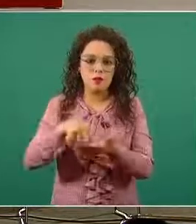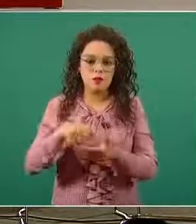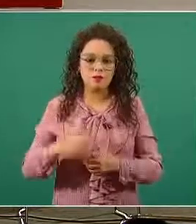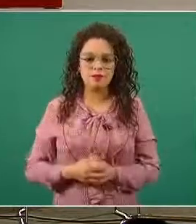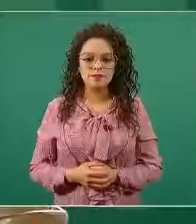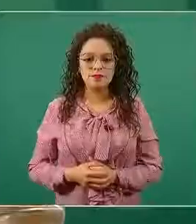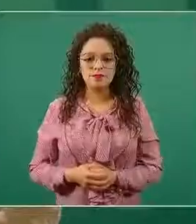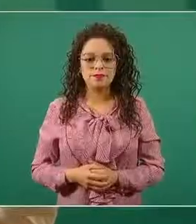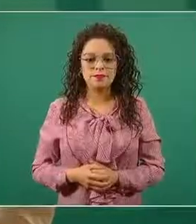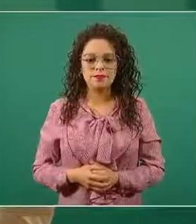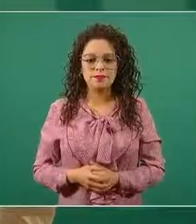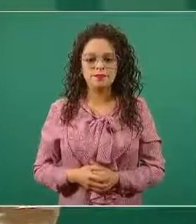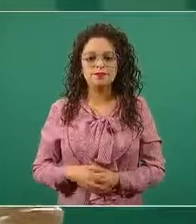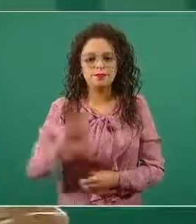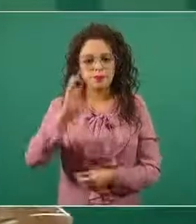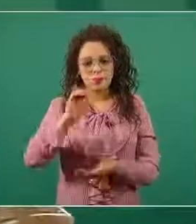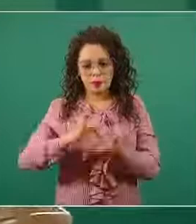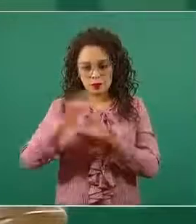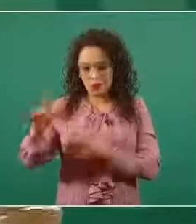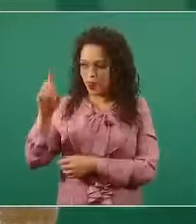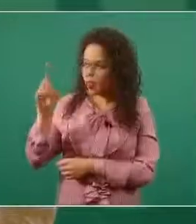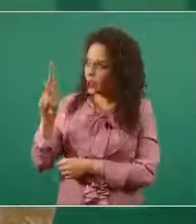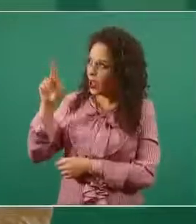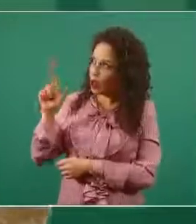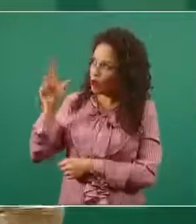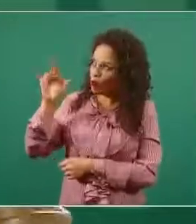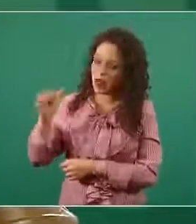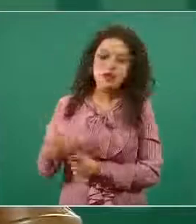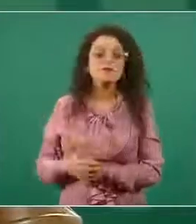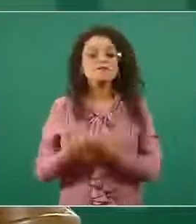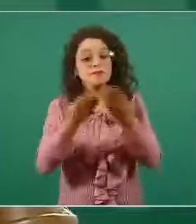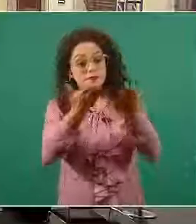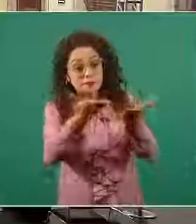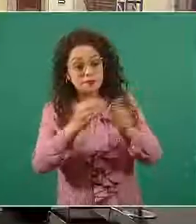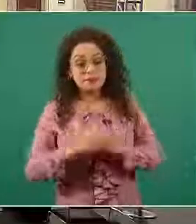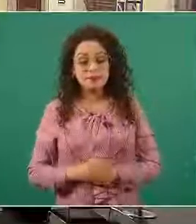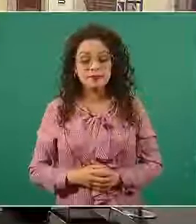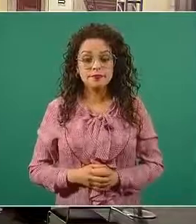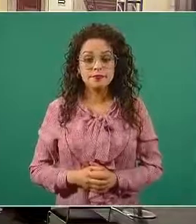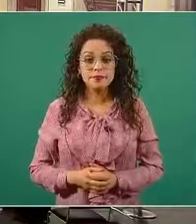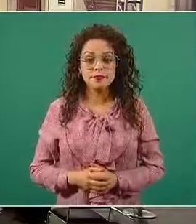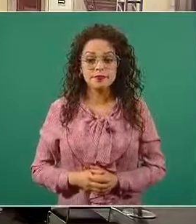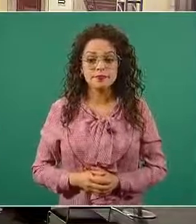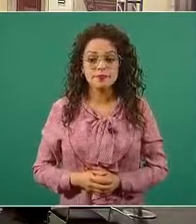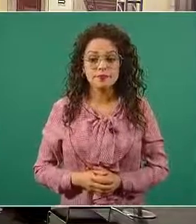Muchísimas gracias, doctora Alomía. Compañero, adelante.